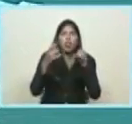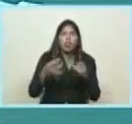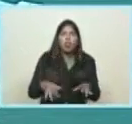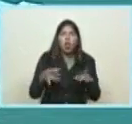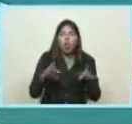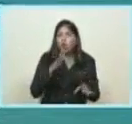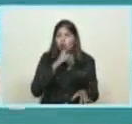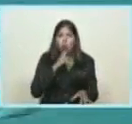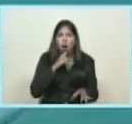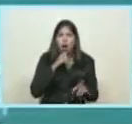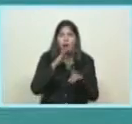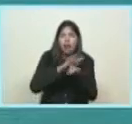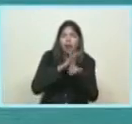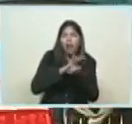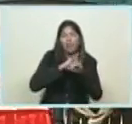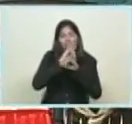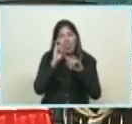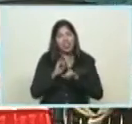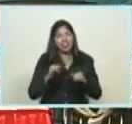llamamos?